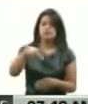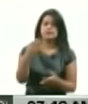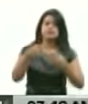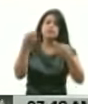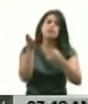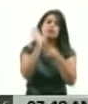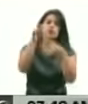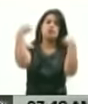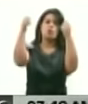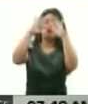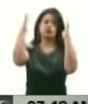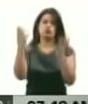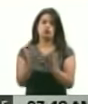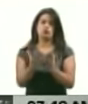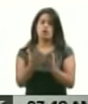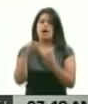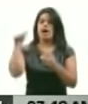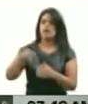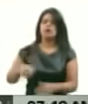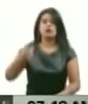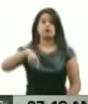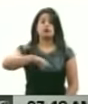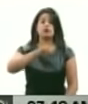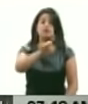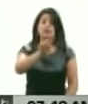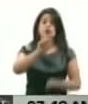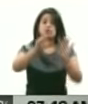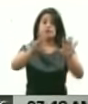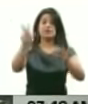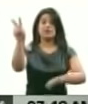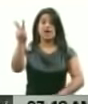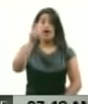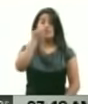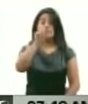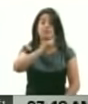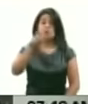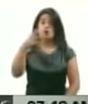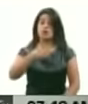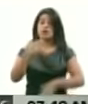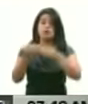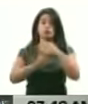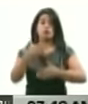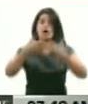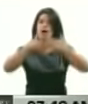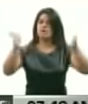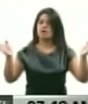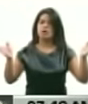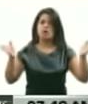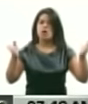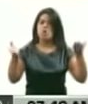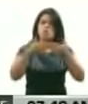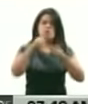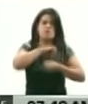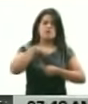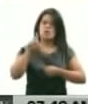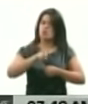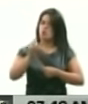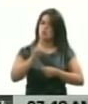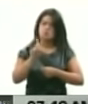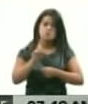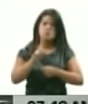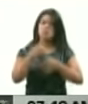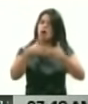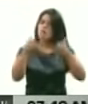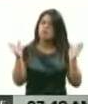mundo. Por ejemplo, estamos cumpliendo 183 años, es una institución que está abierta, que no está privatizada, que